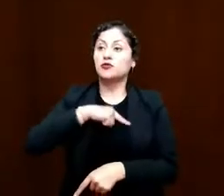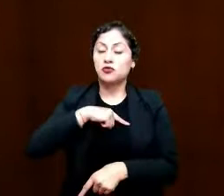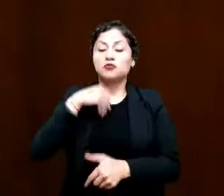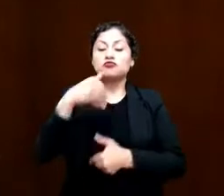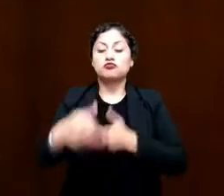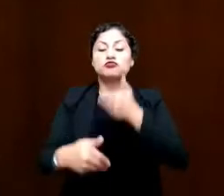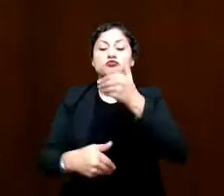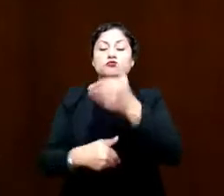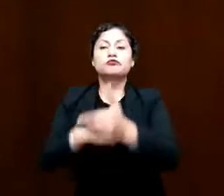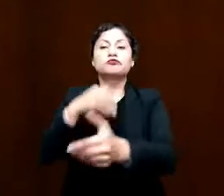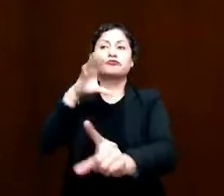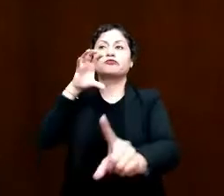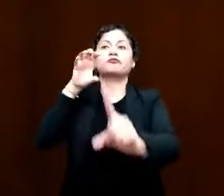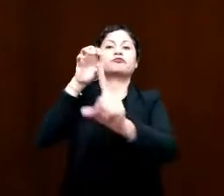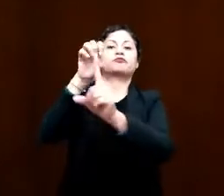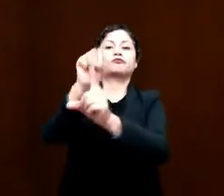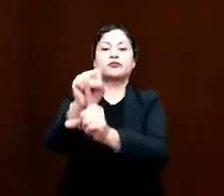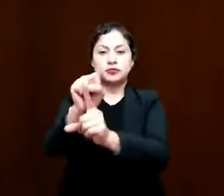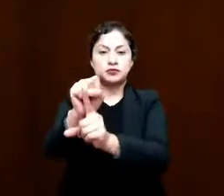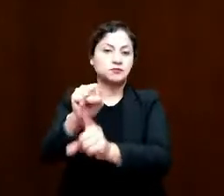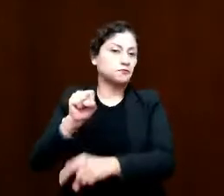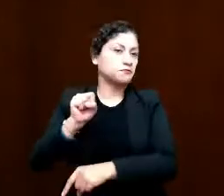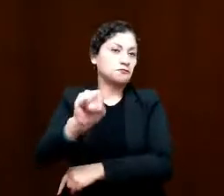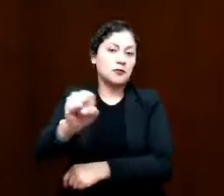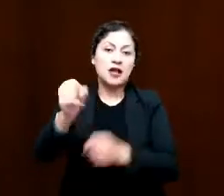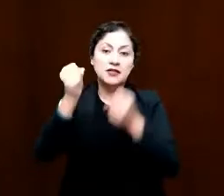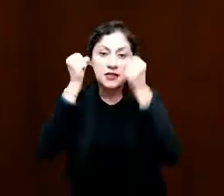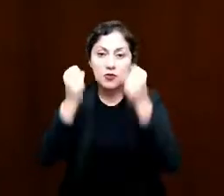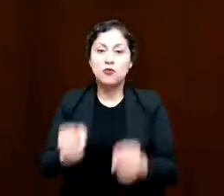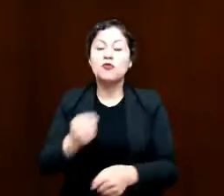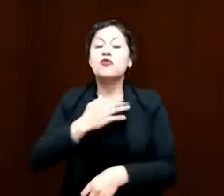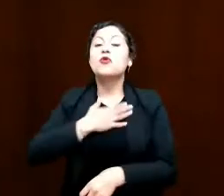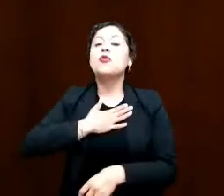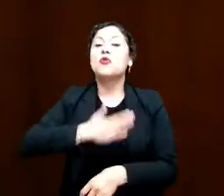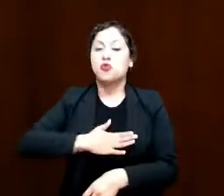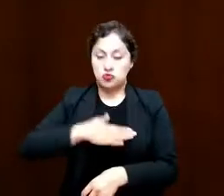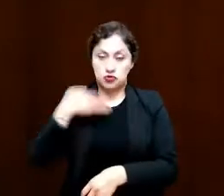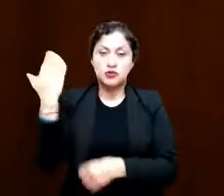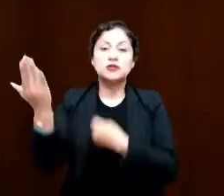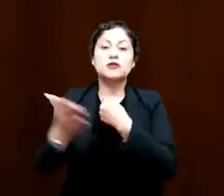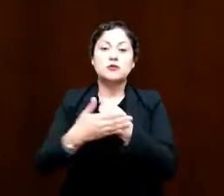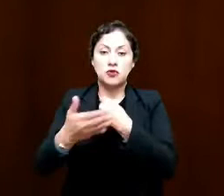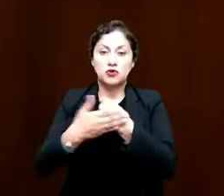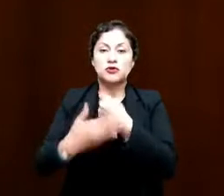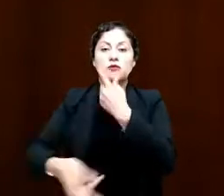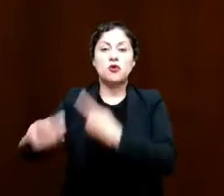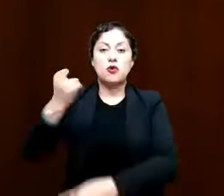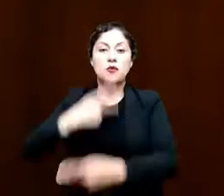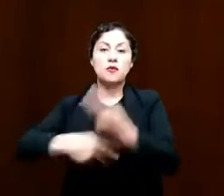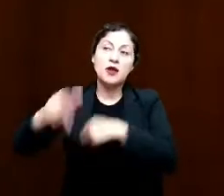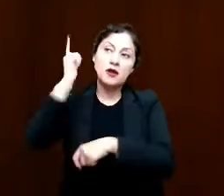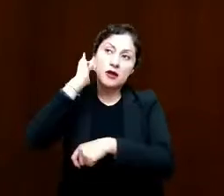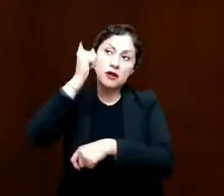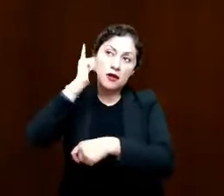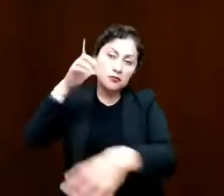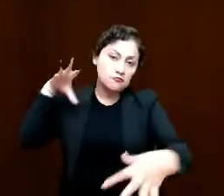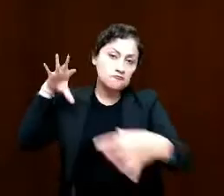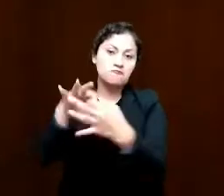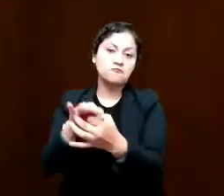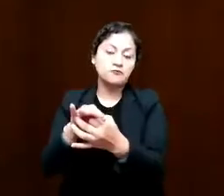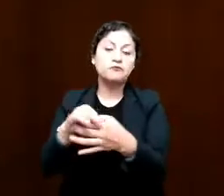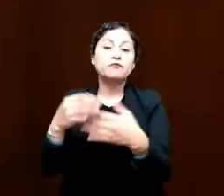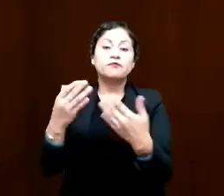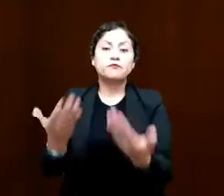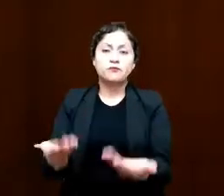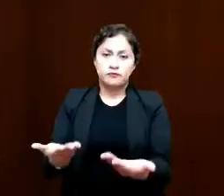lo que no cabe duda la justicia llegará de la mano de la esperanza dicho lo anterior